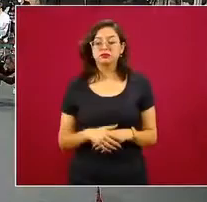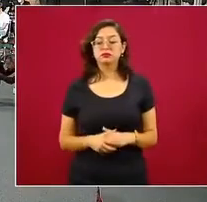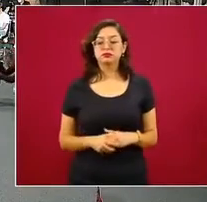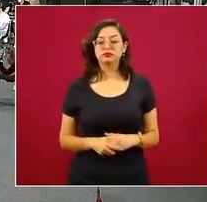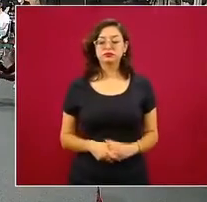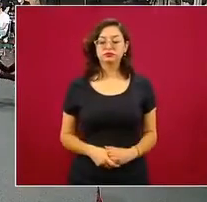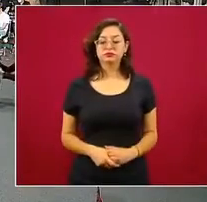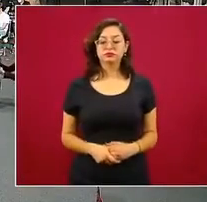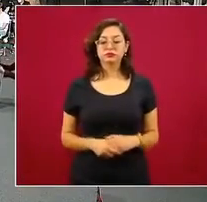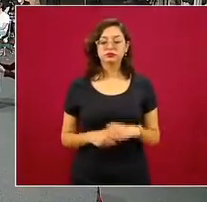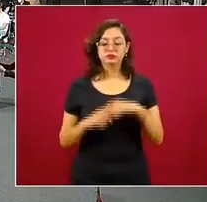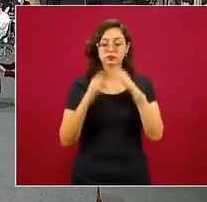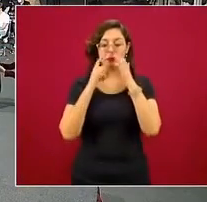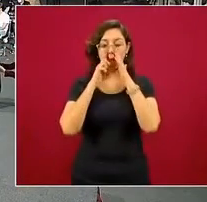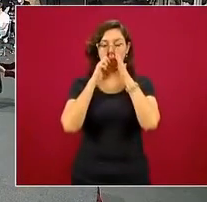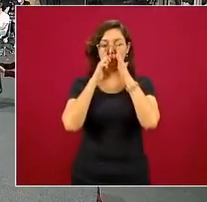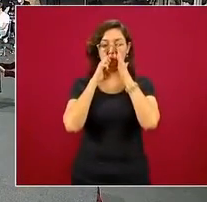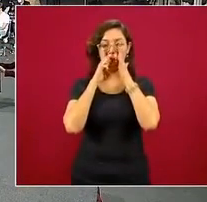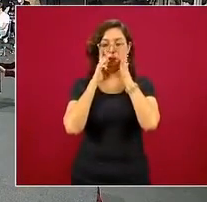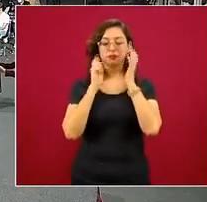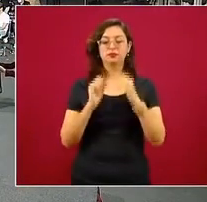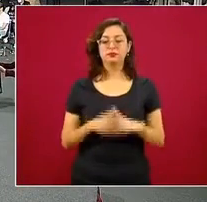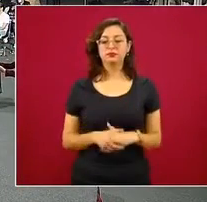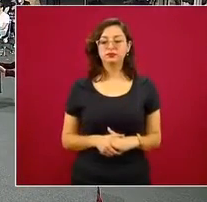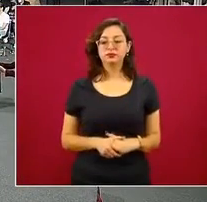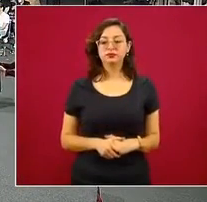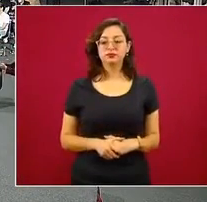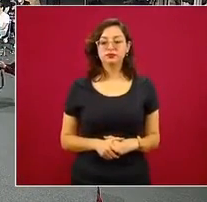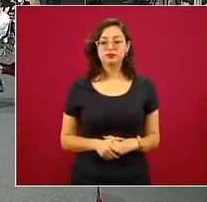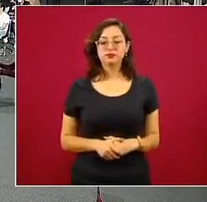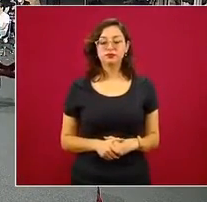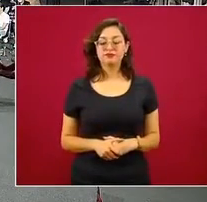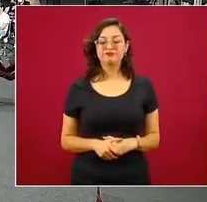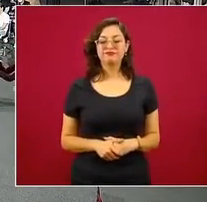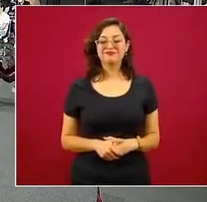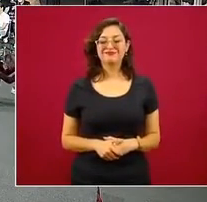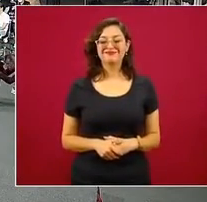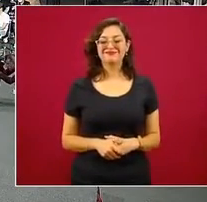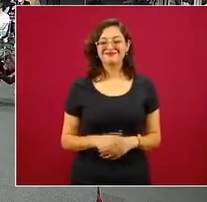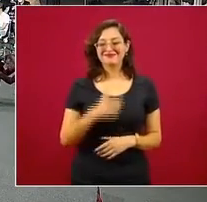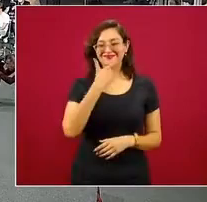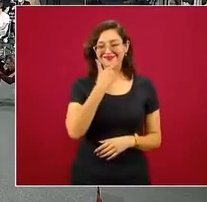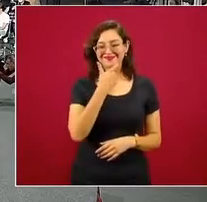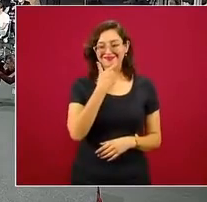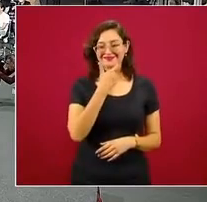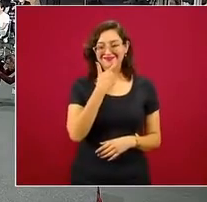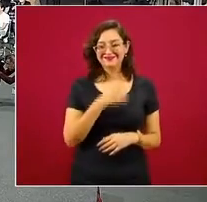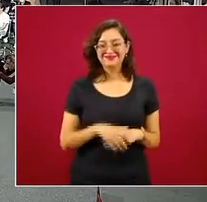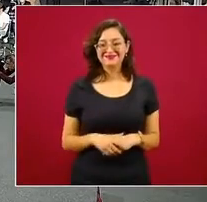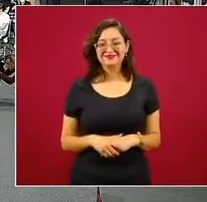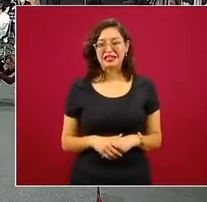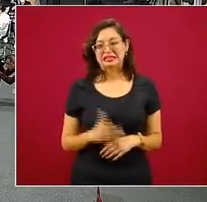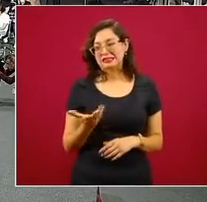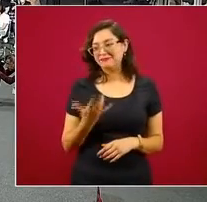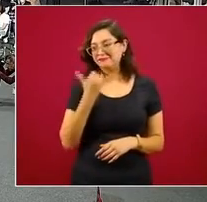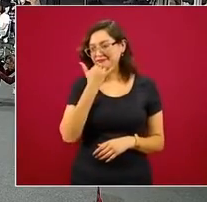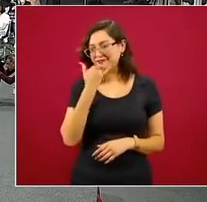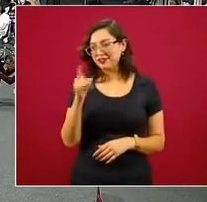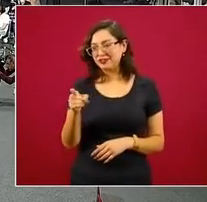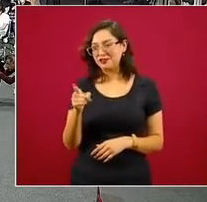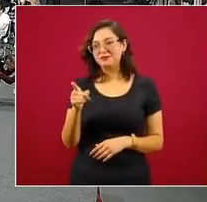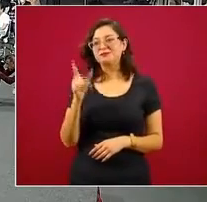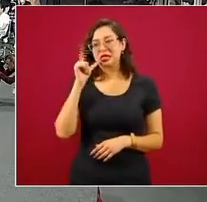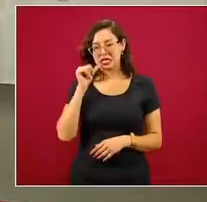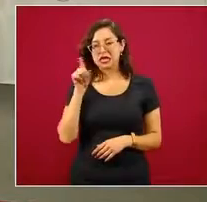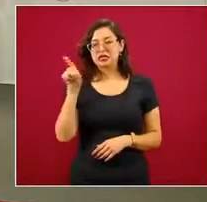Las pruebas para detectar si es ya inmune la primera. Termino con eso y le voy a dejar pendiente a Carlos de 1+1, que es para